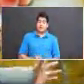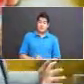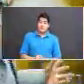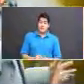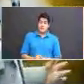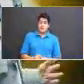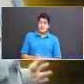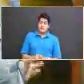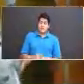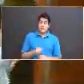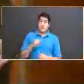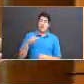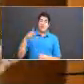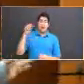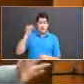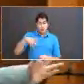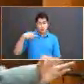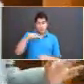Entonces hoy nos vamos a acercar a la mesa.